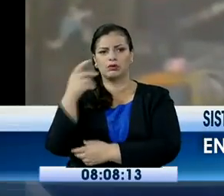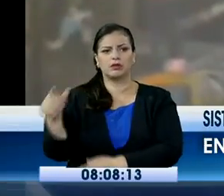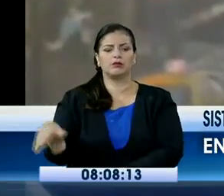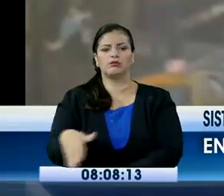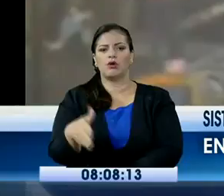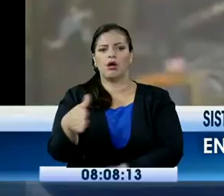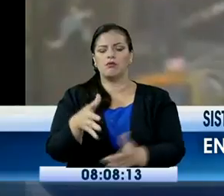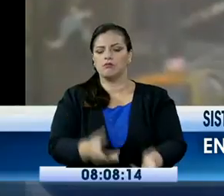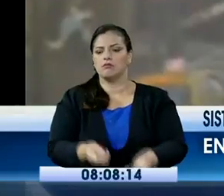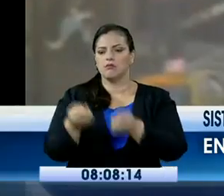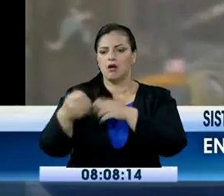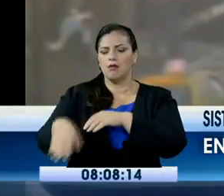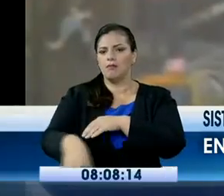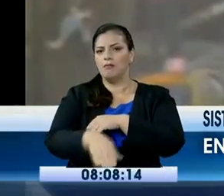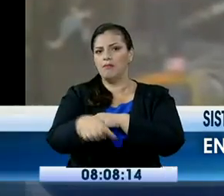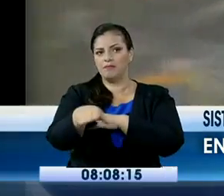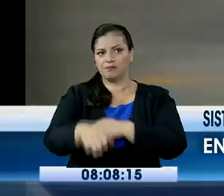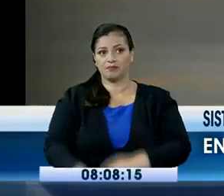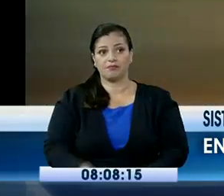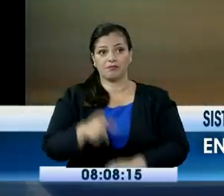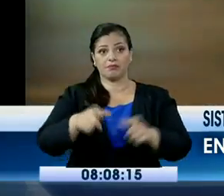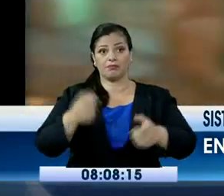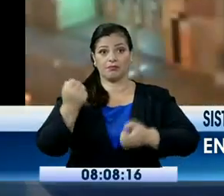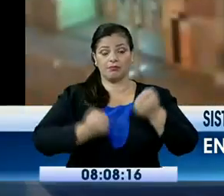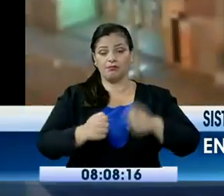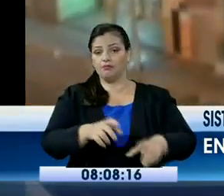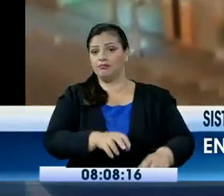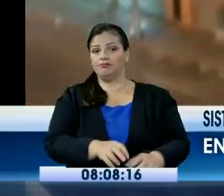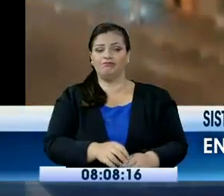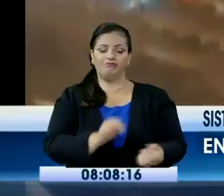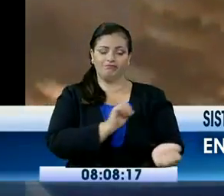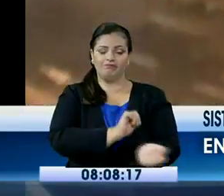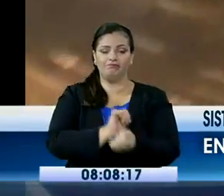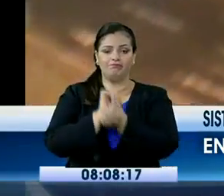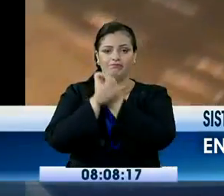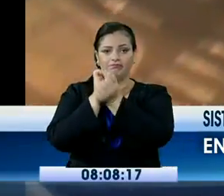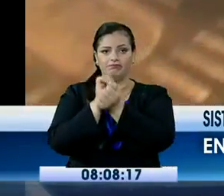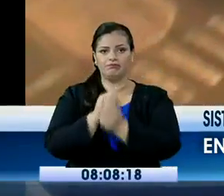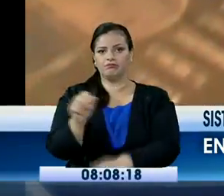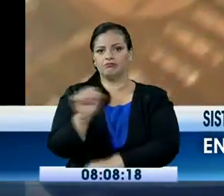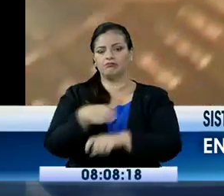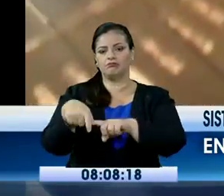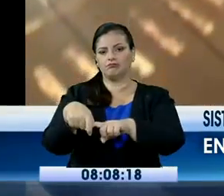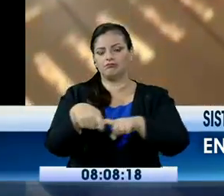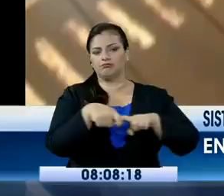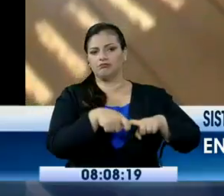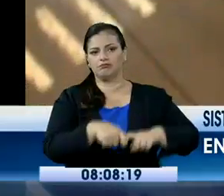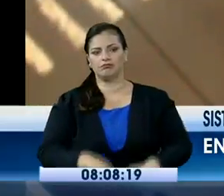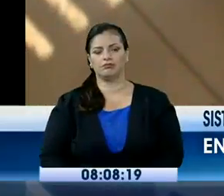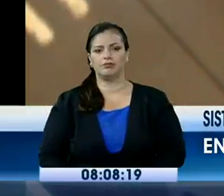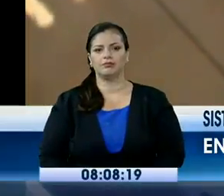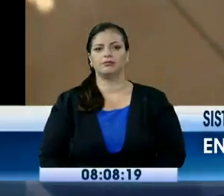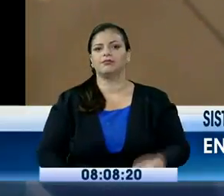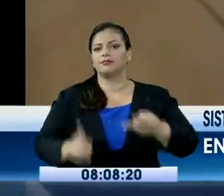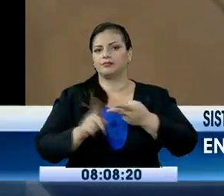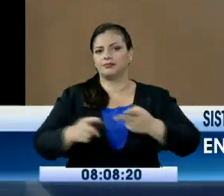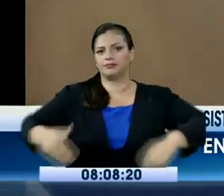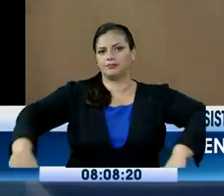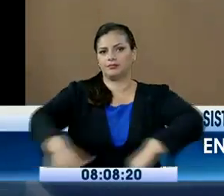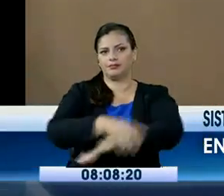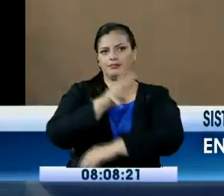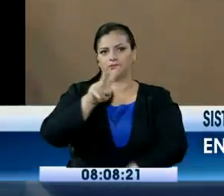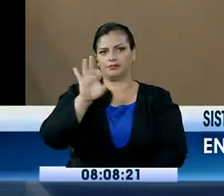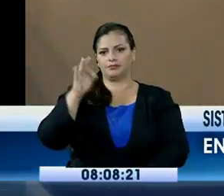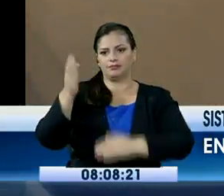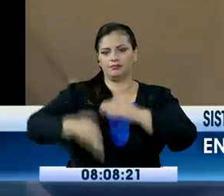y trasladados al canchón vehicular. En otro punto de la ciudad, en la calle Portete y la 29,